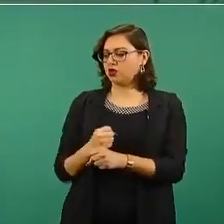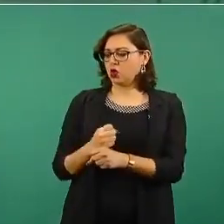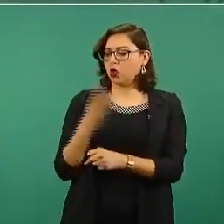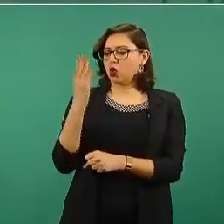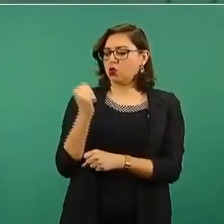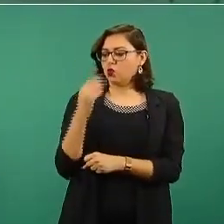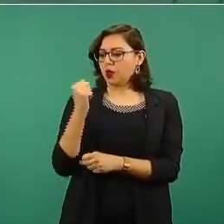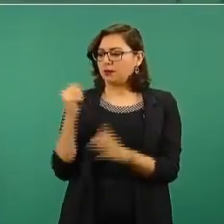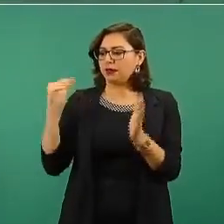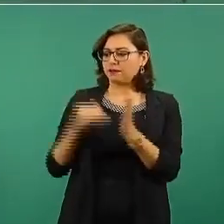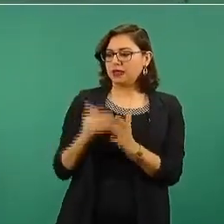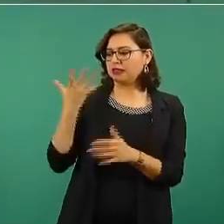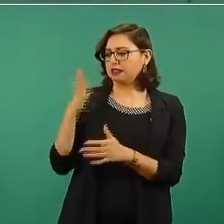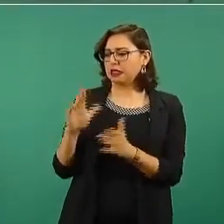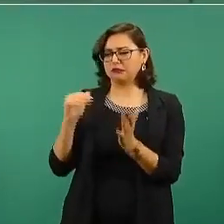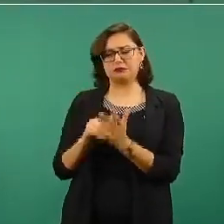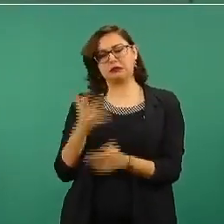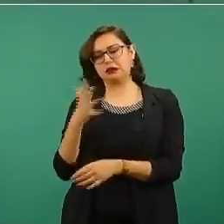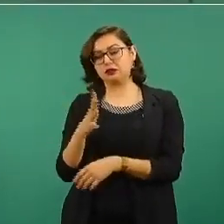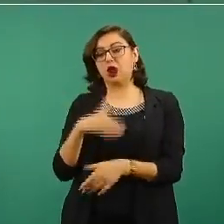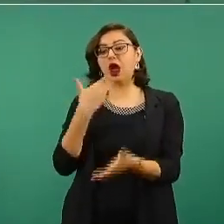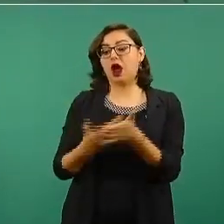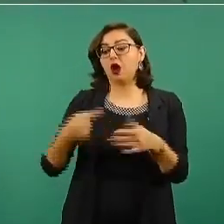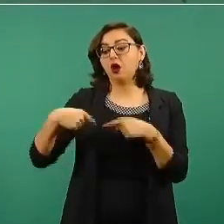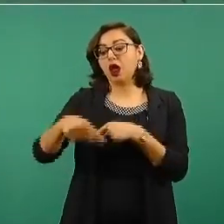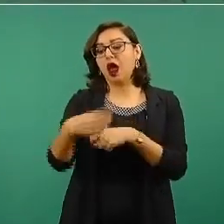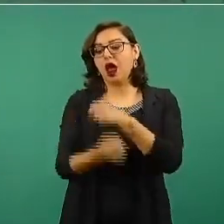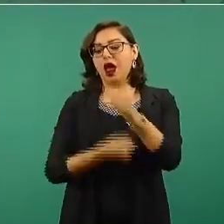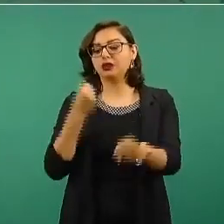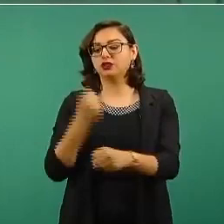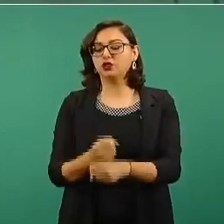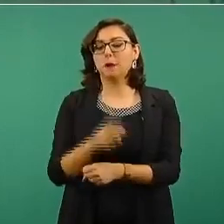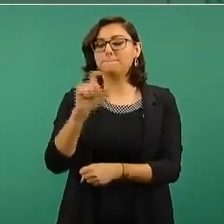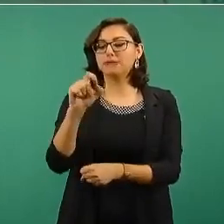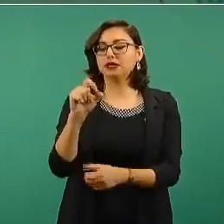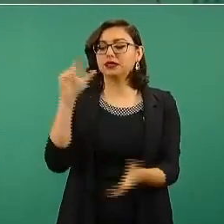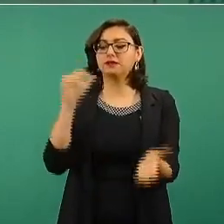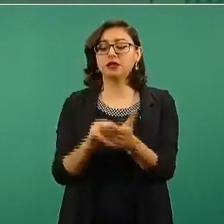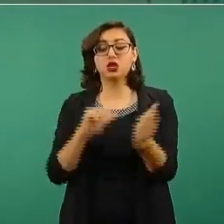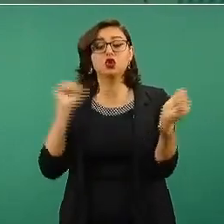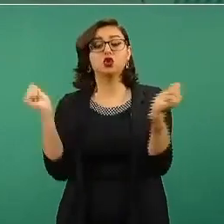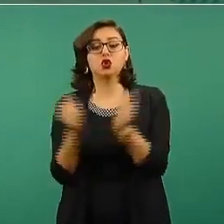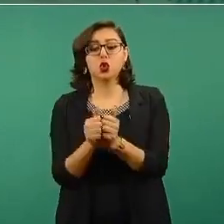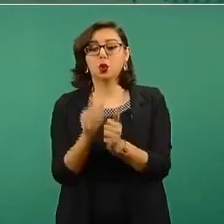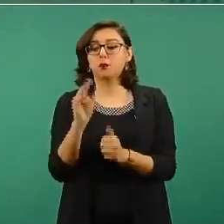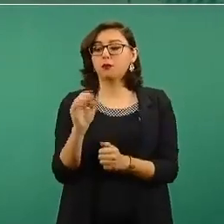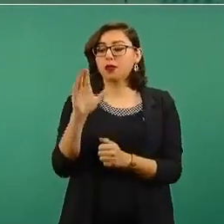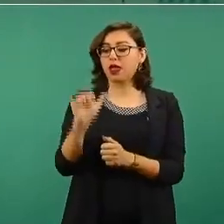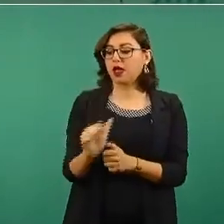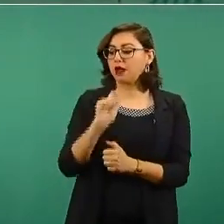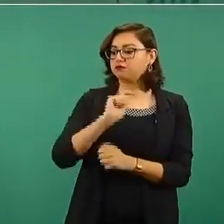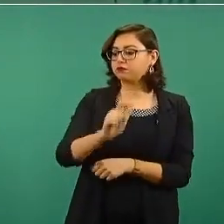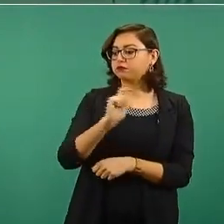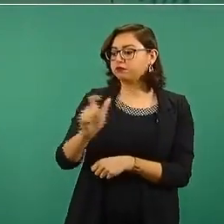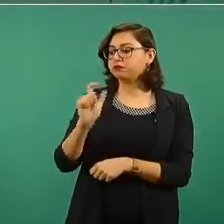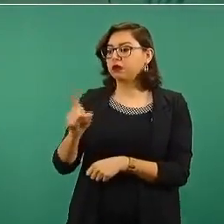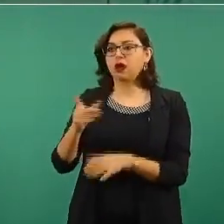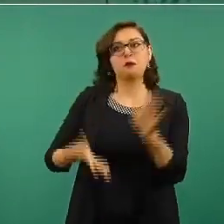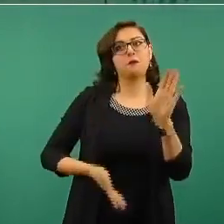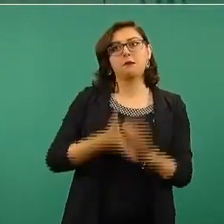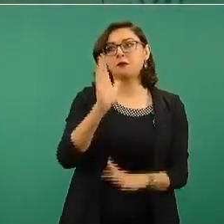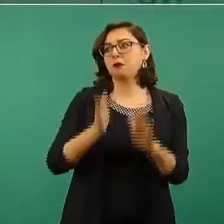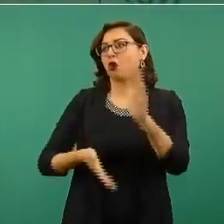9,000, 10,000 y ahora van a ser 20,000. Y está abierto un programa de becas también para los que quieran ir a